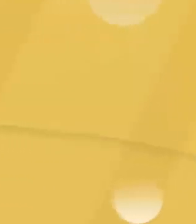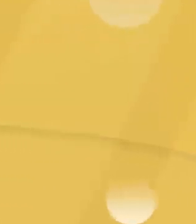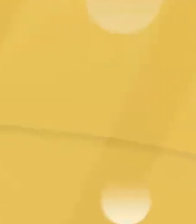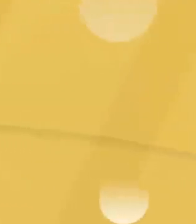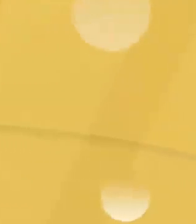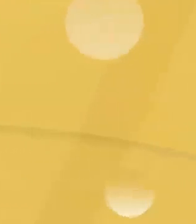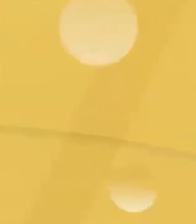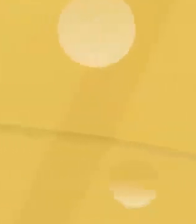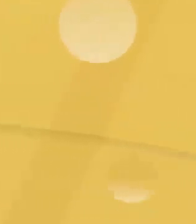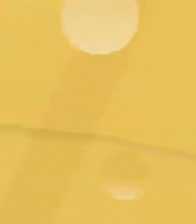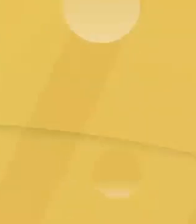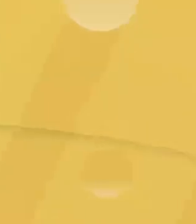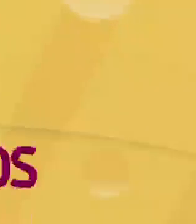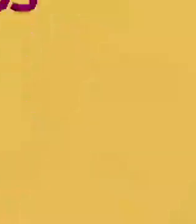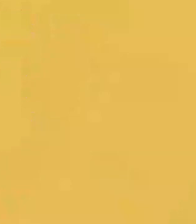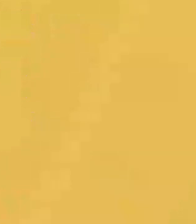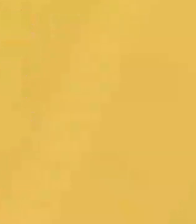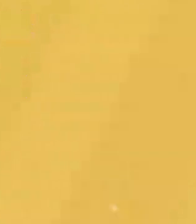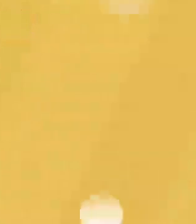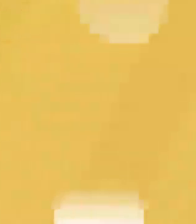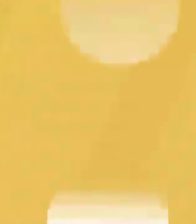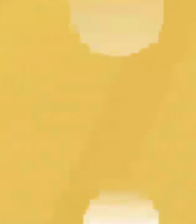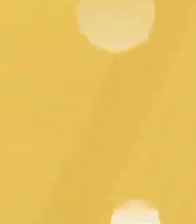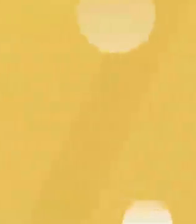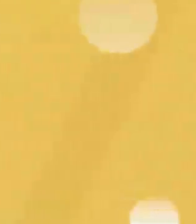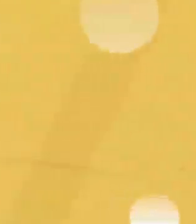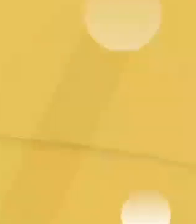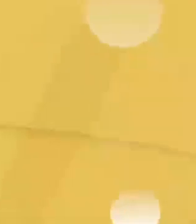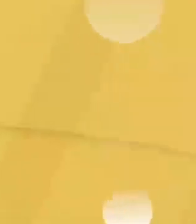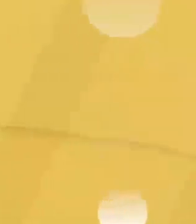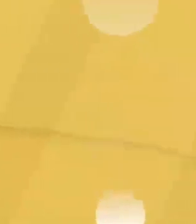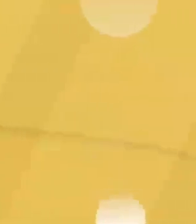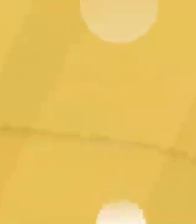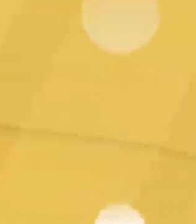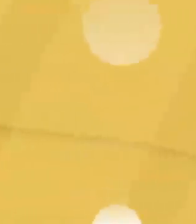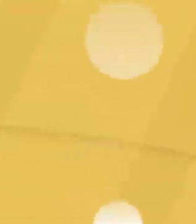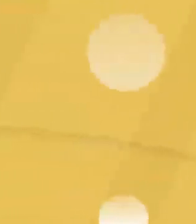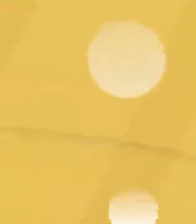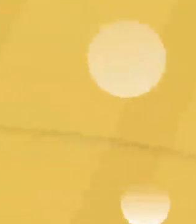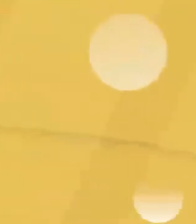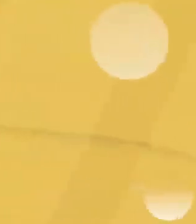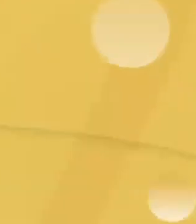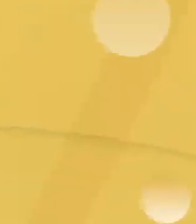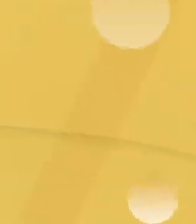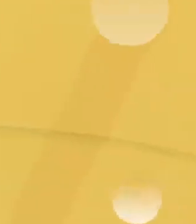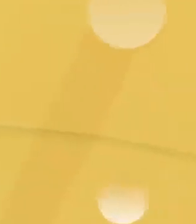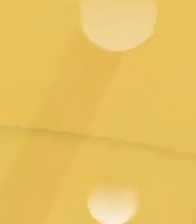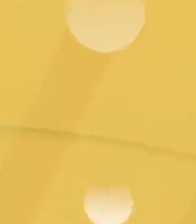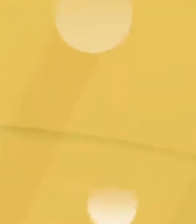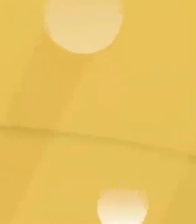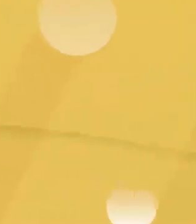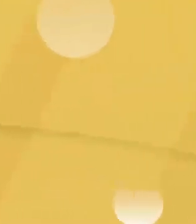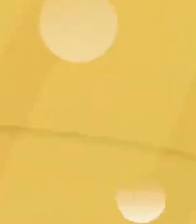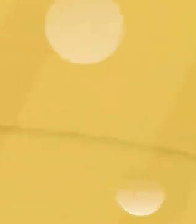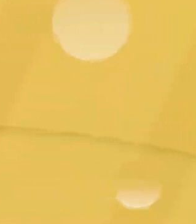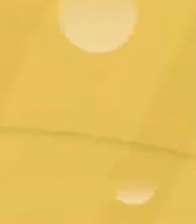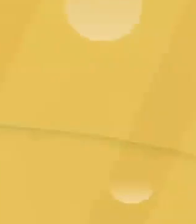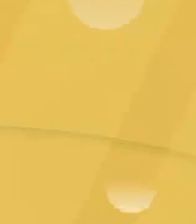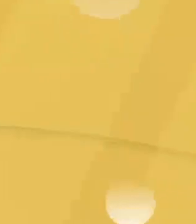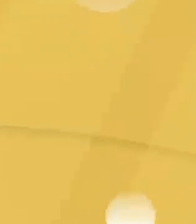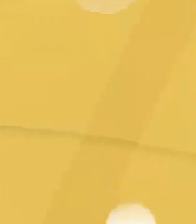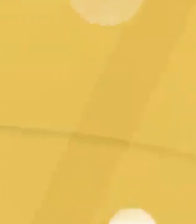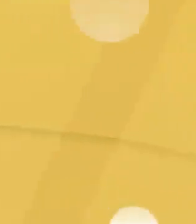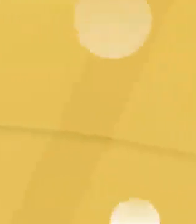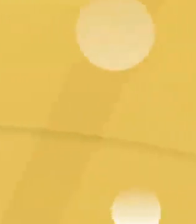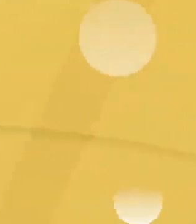lugar diferente? En el inicio de 100 años de soledad, ¿cómo se imaginan los clavos y tornillos tratando